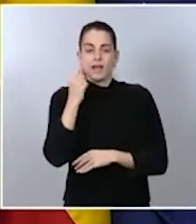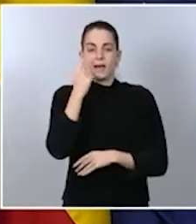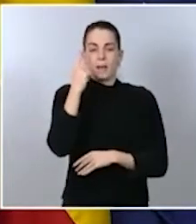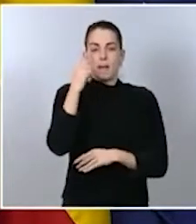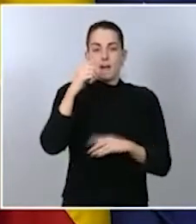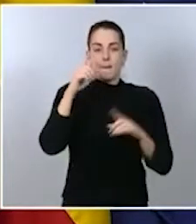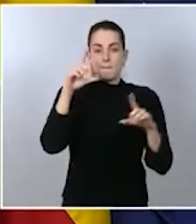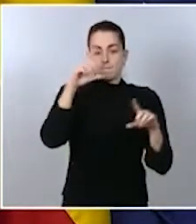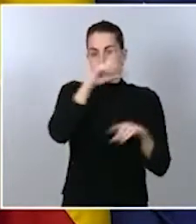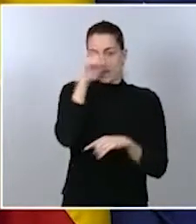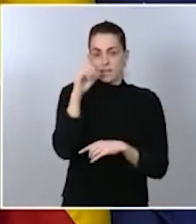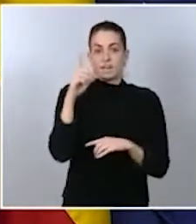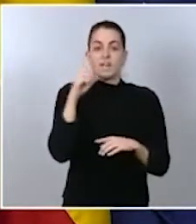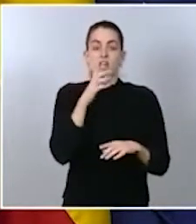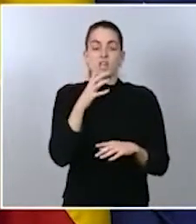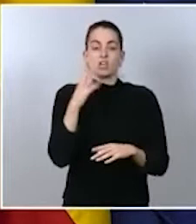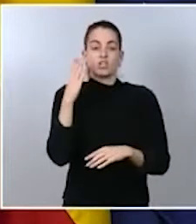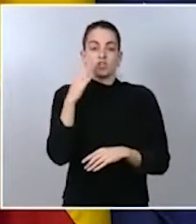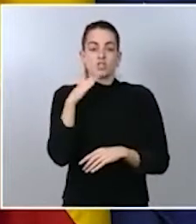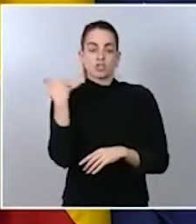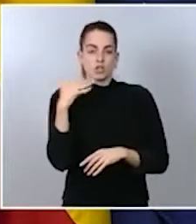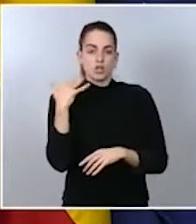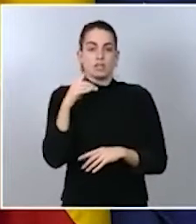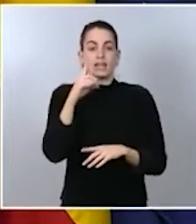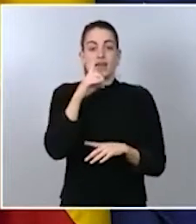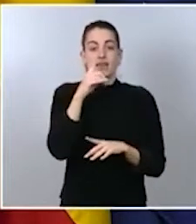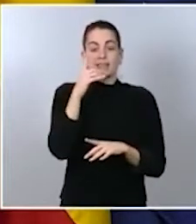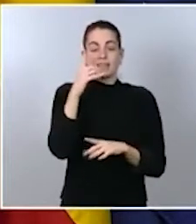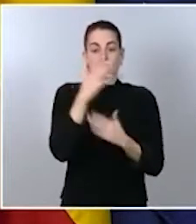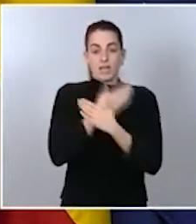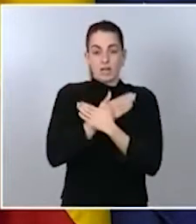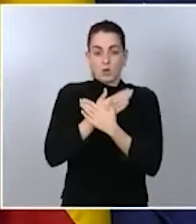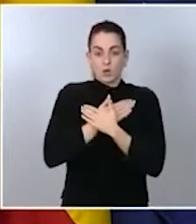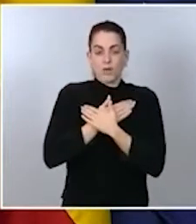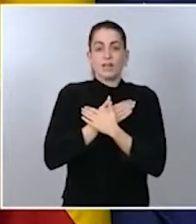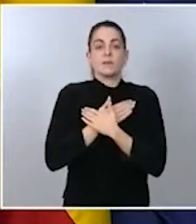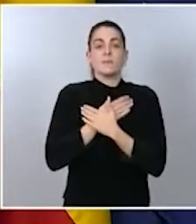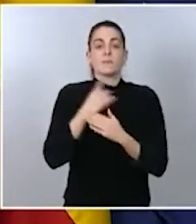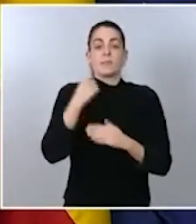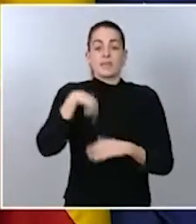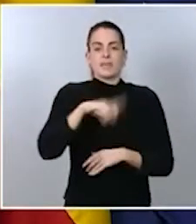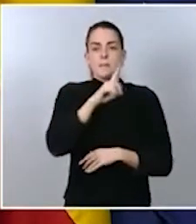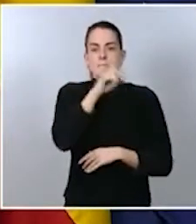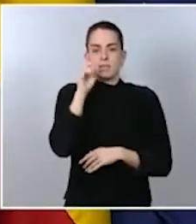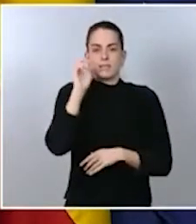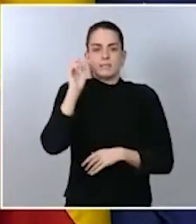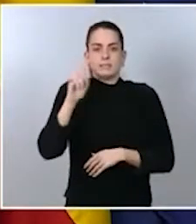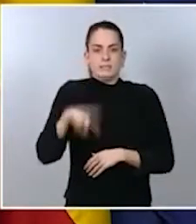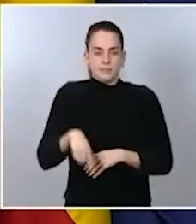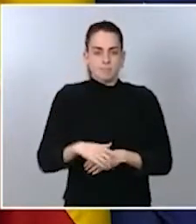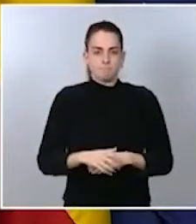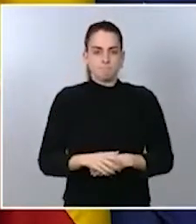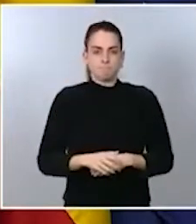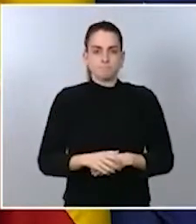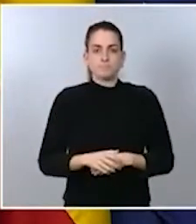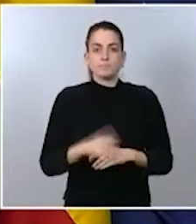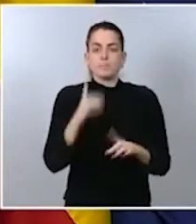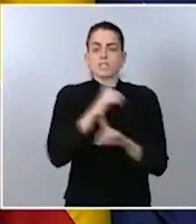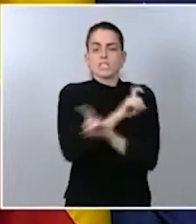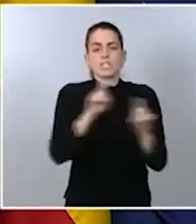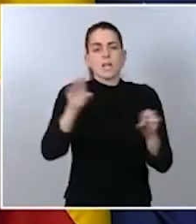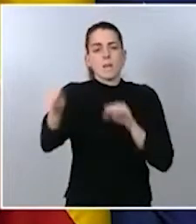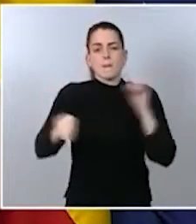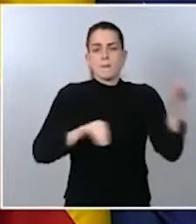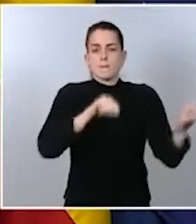zaragoza y madrid por este motivo insistimos en el llamamiento a la precaución y la